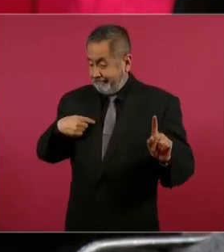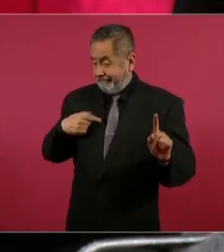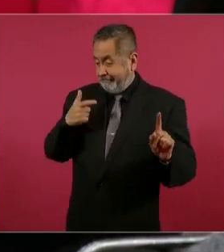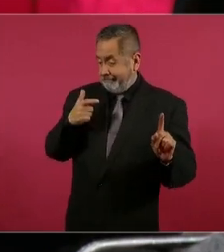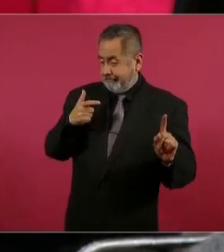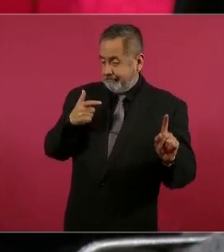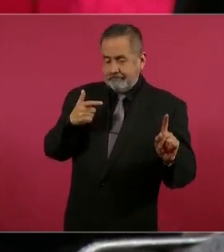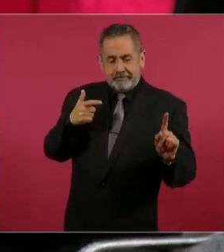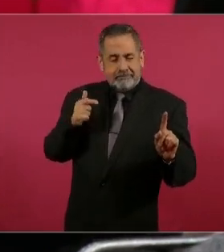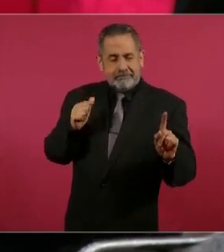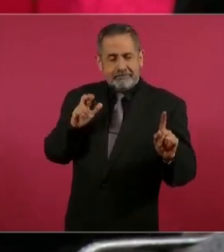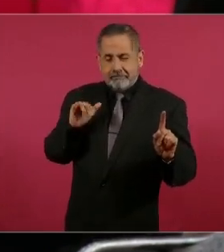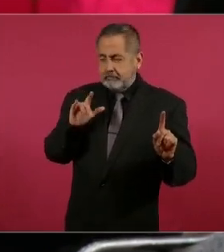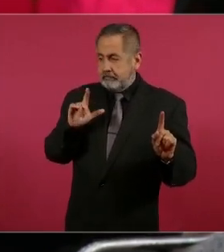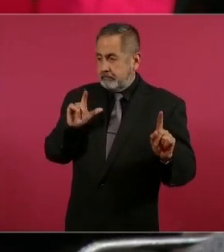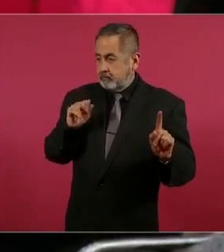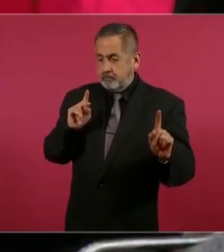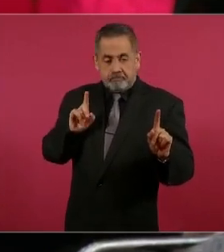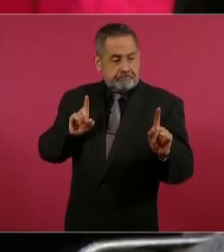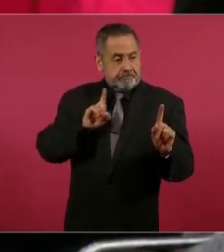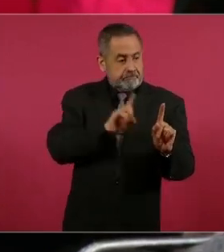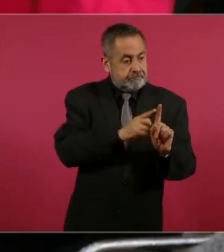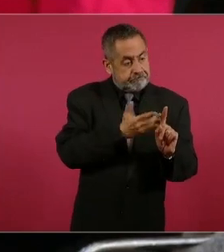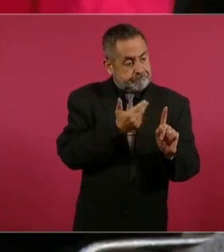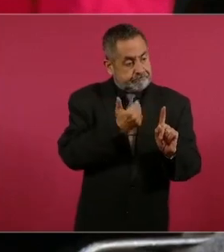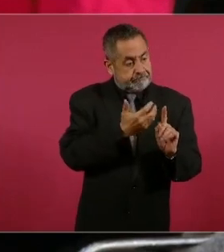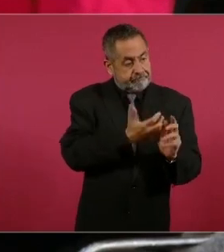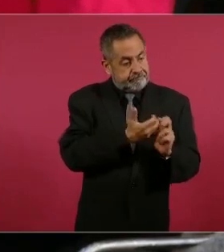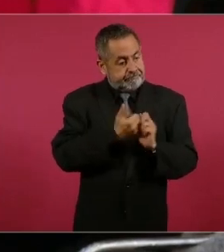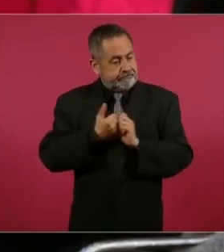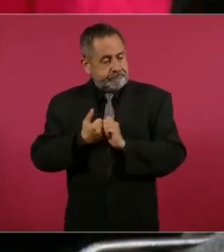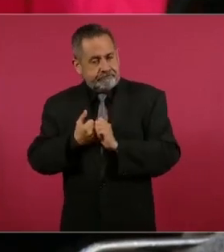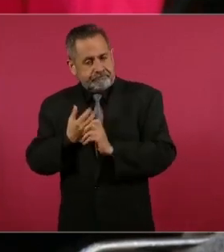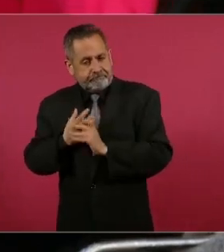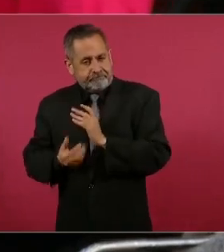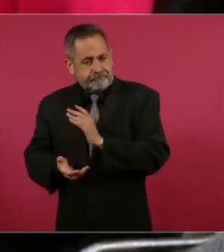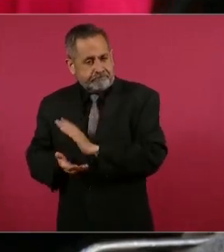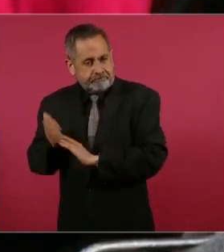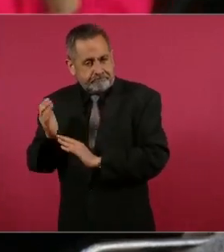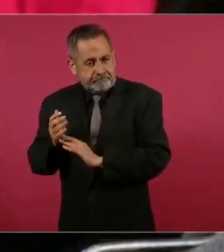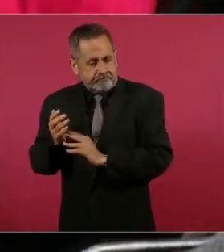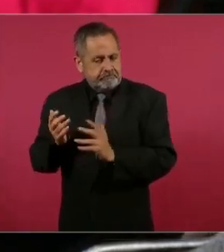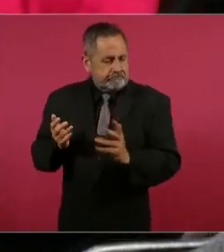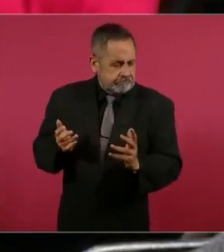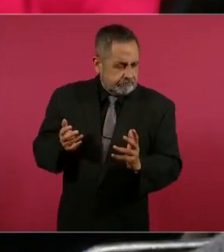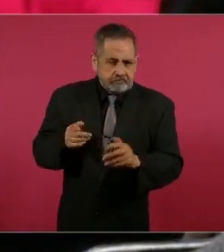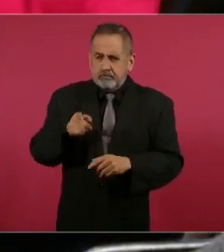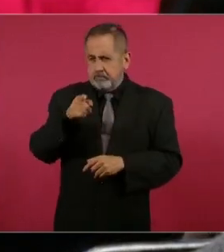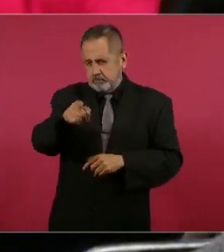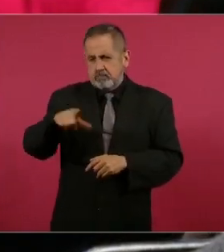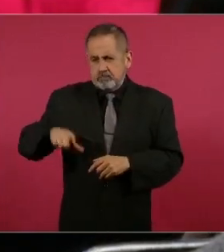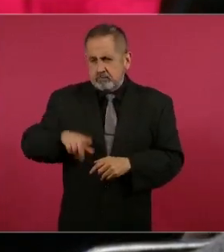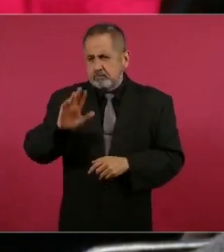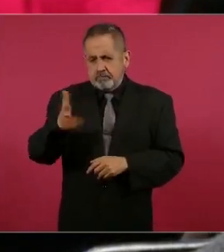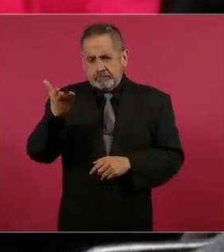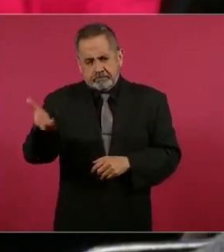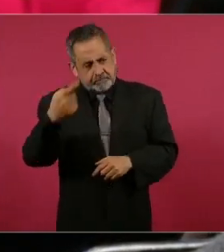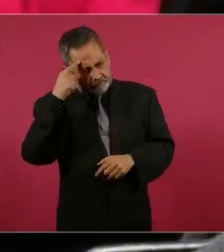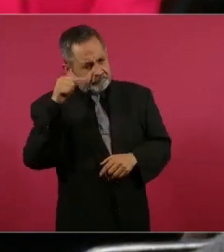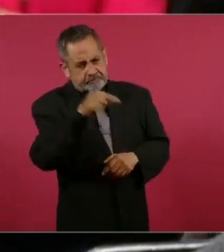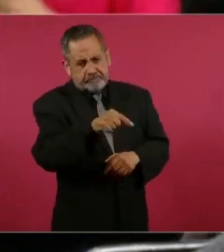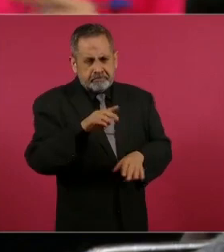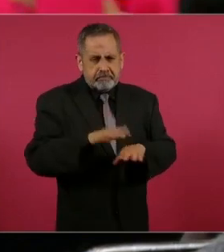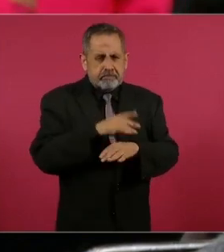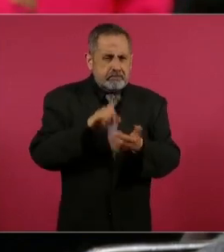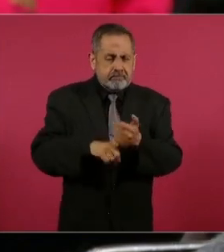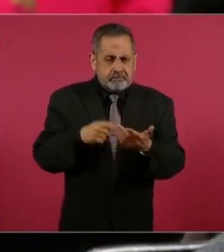Colosio. ¿Su gobierno lo va a solicitar para que aporte, para que amplíe las investigaciones? Porque hay que señalarlo,